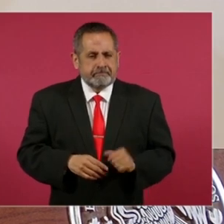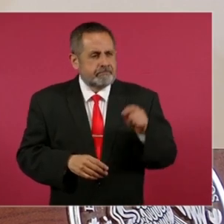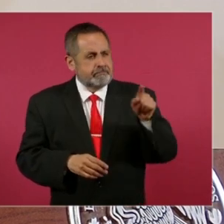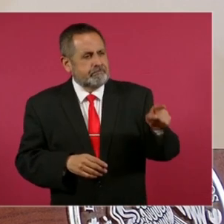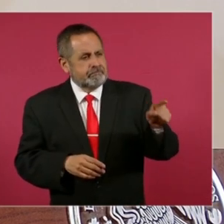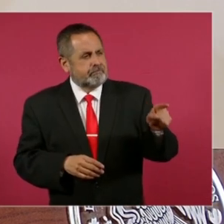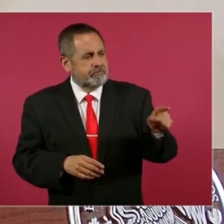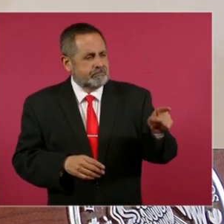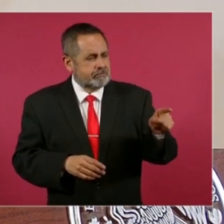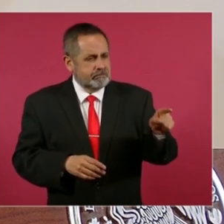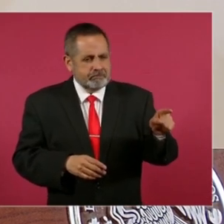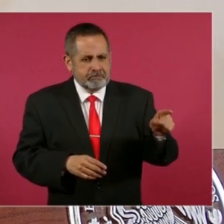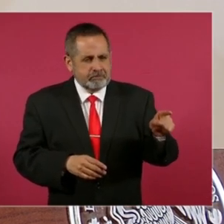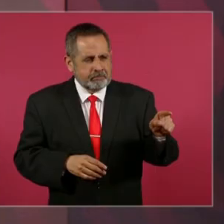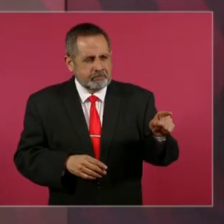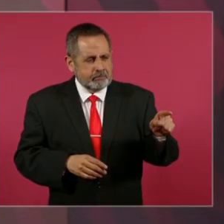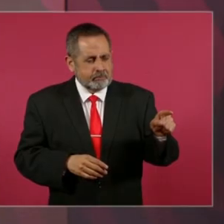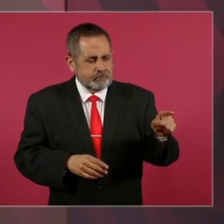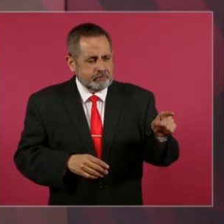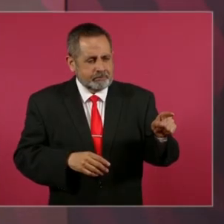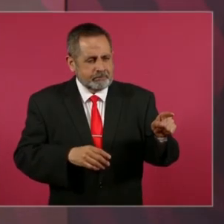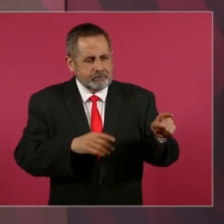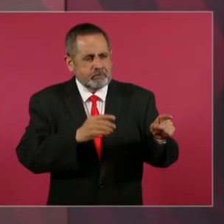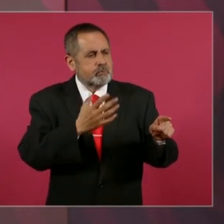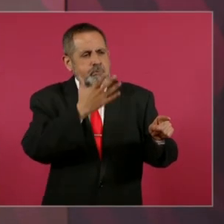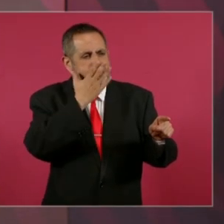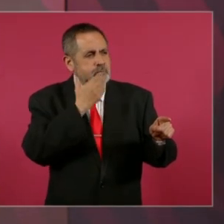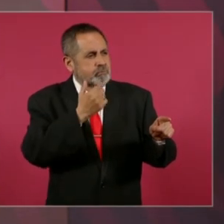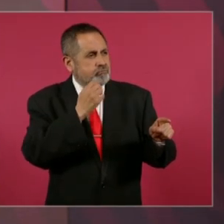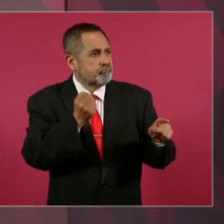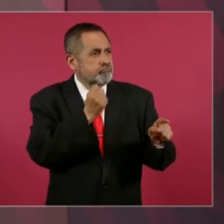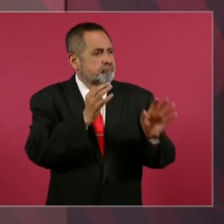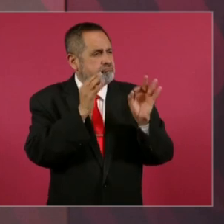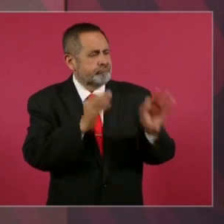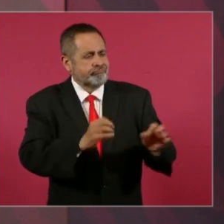desafortunado, para decirlo amablemente.